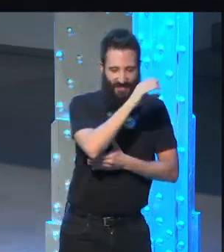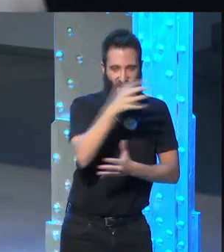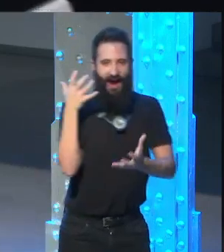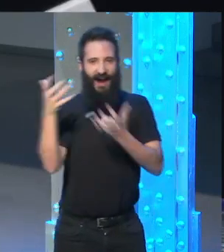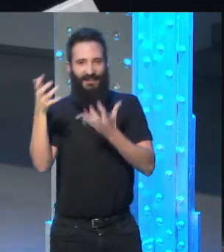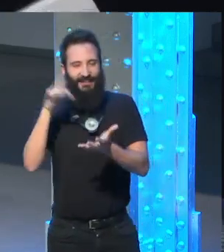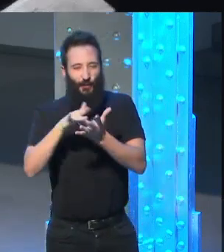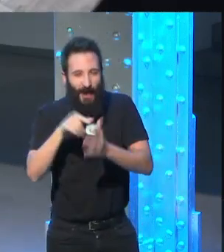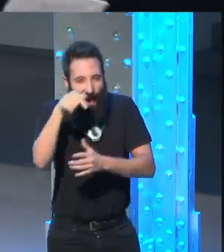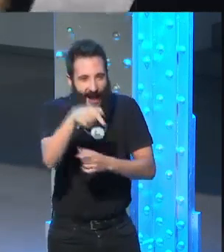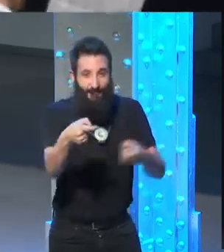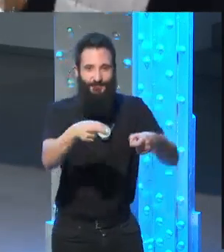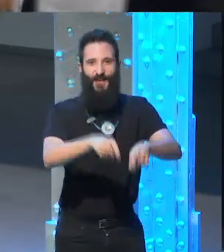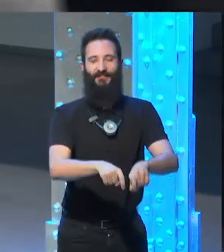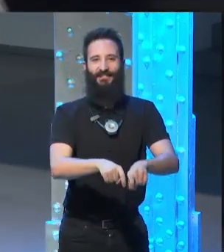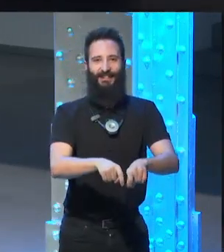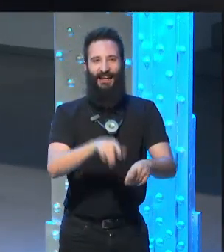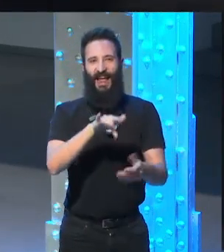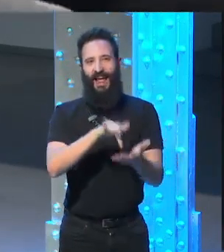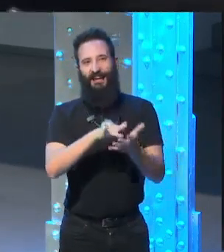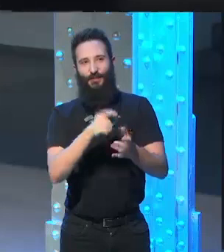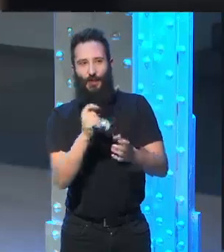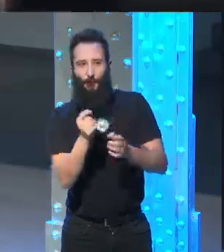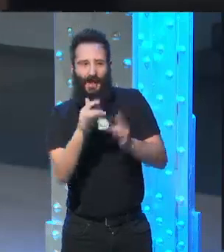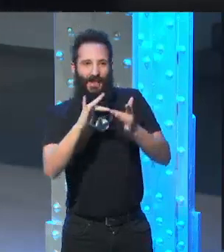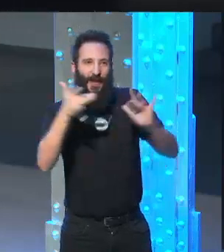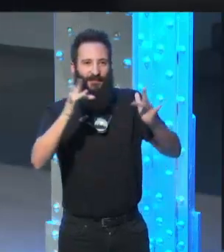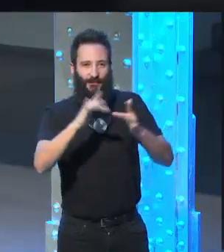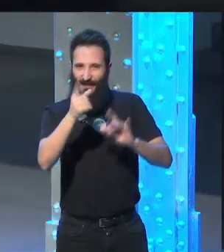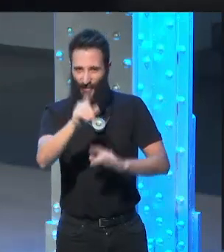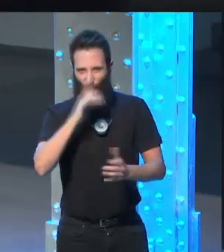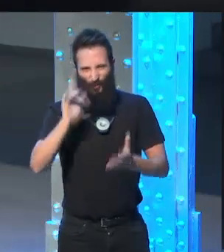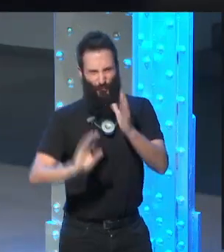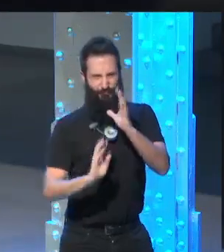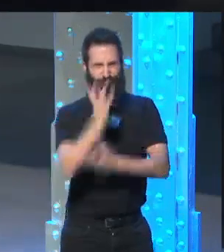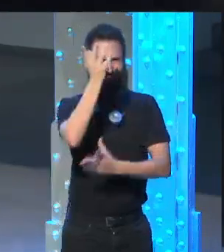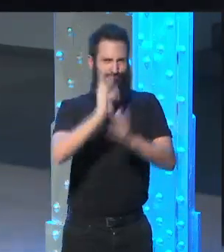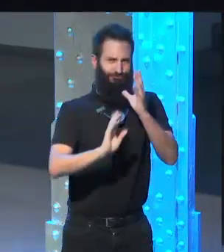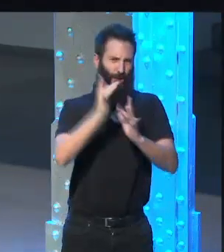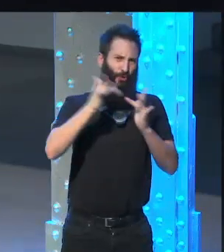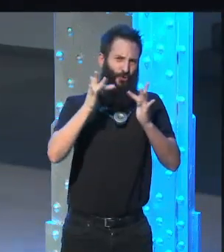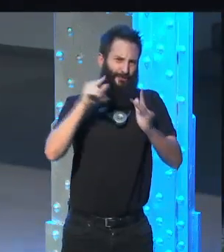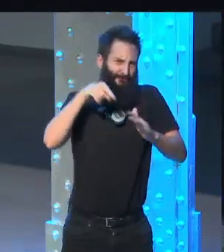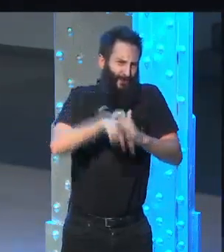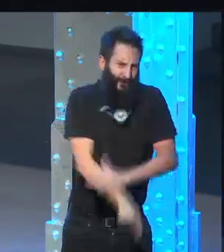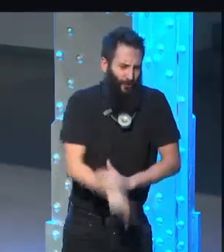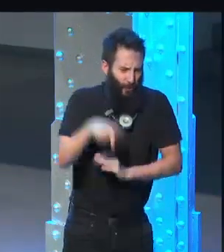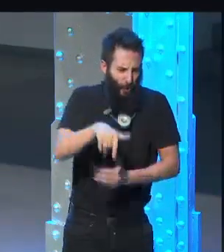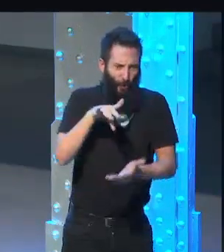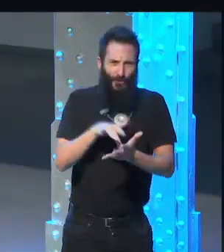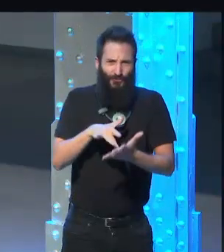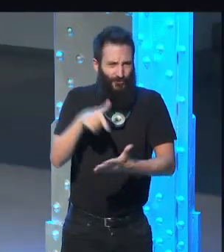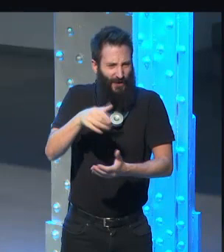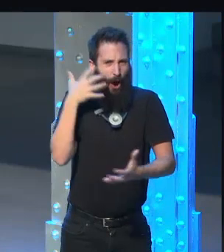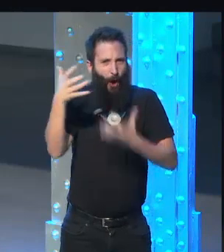no saltaron chispas, sino que se produjo un incendio que tenéis hoy en forma de obras aquí al